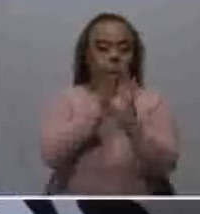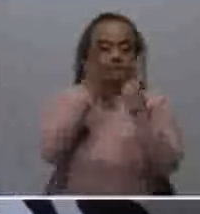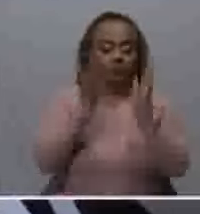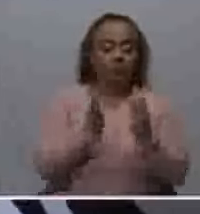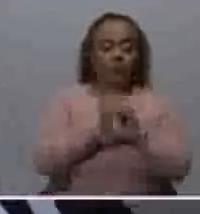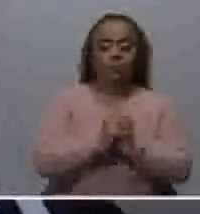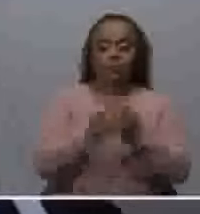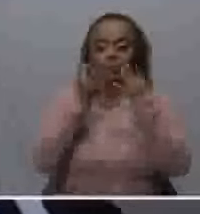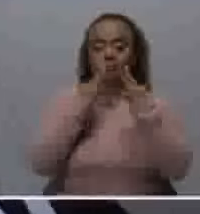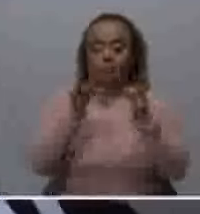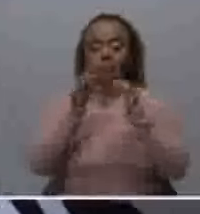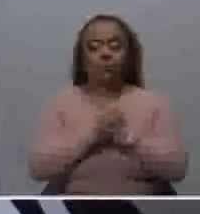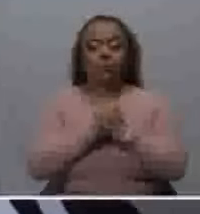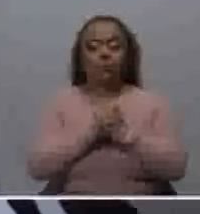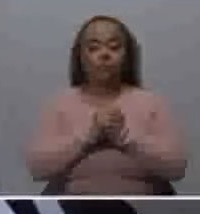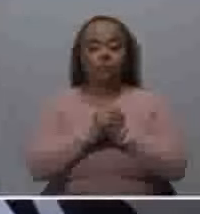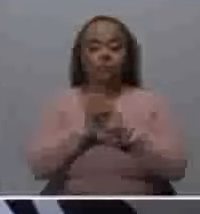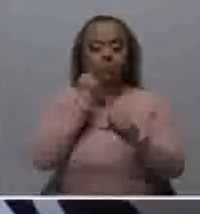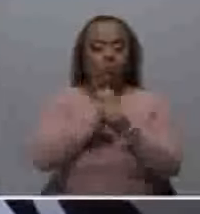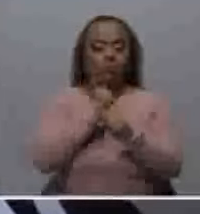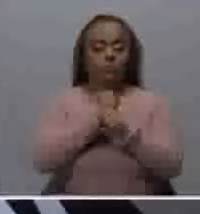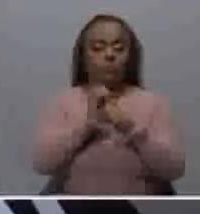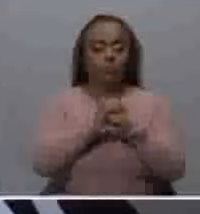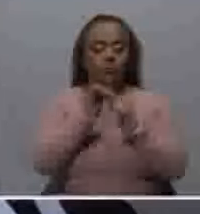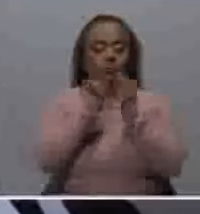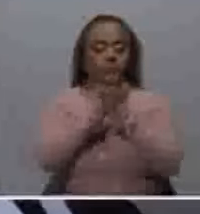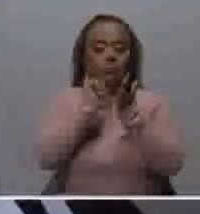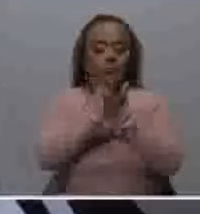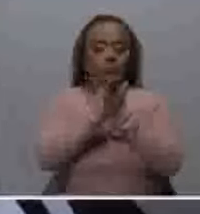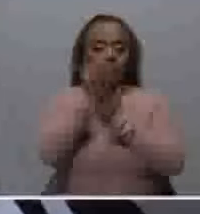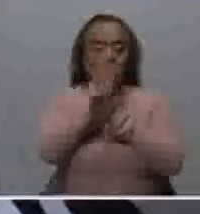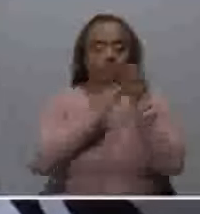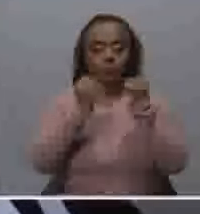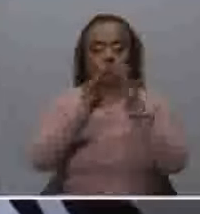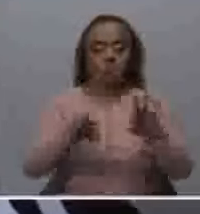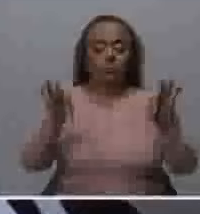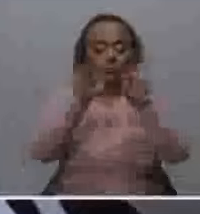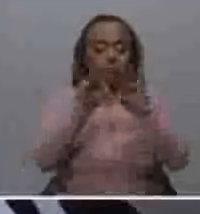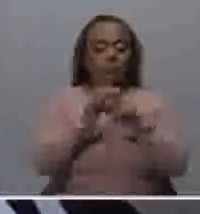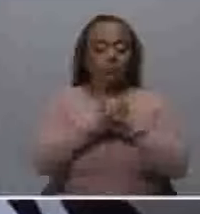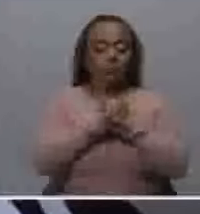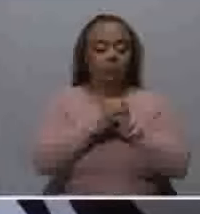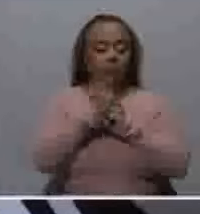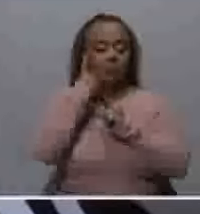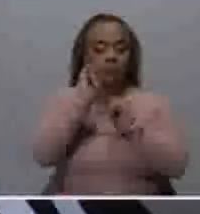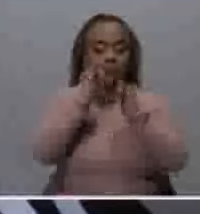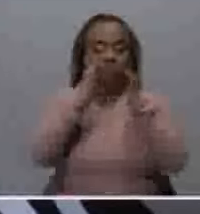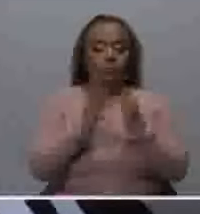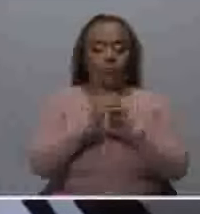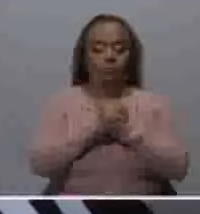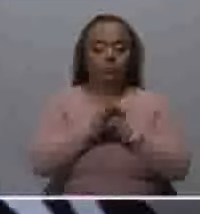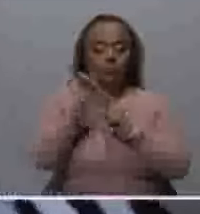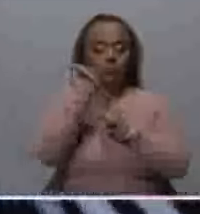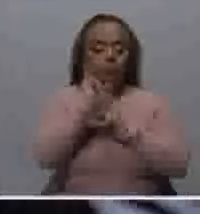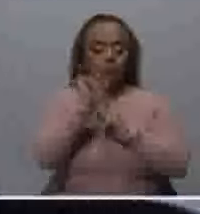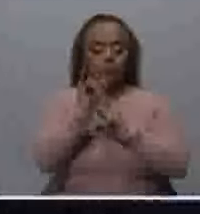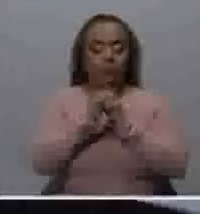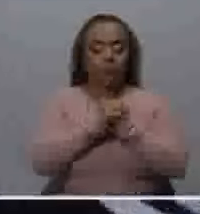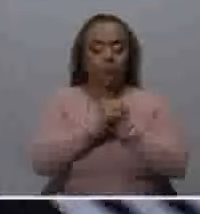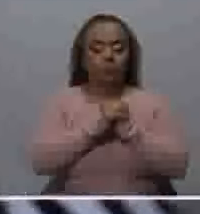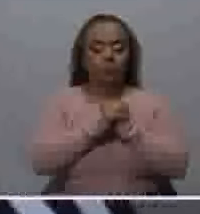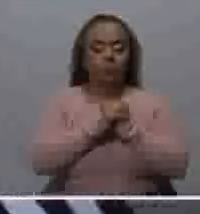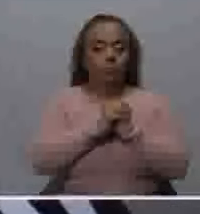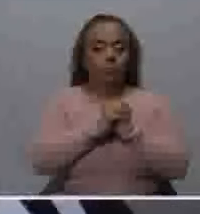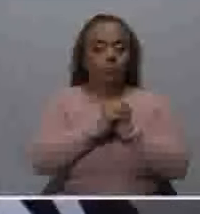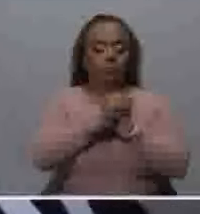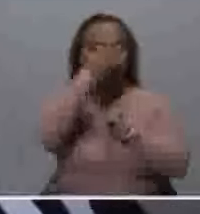estamos trabajando con esa parte que es muy importante para que los jugadores también, entre